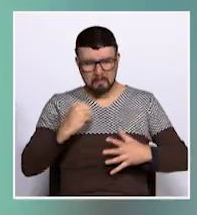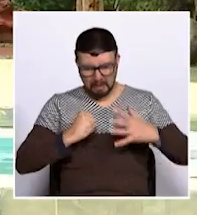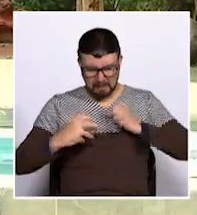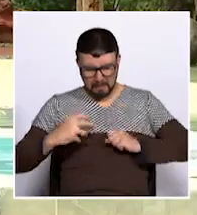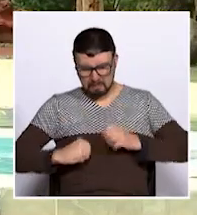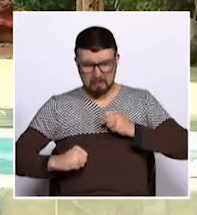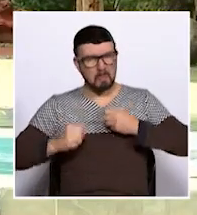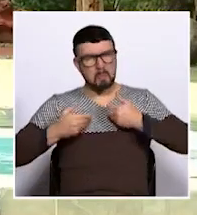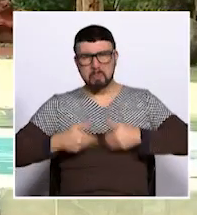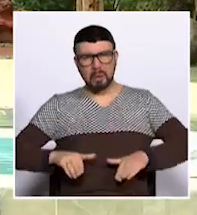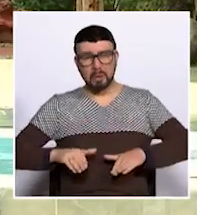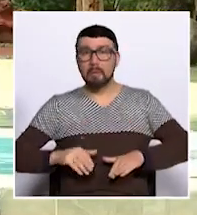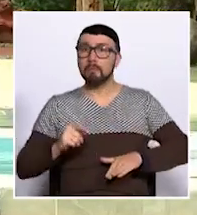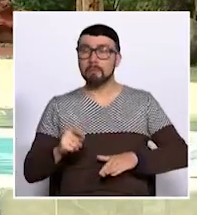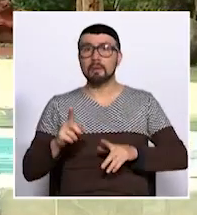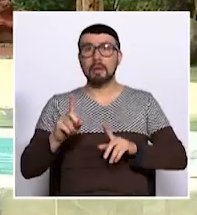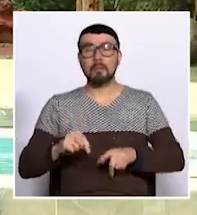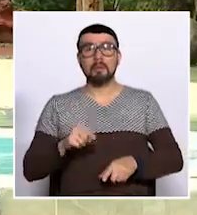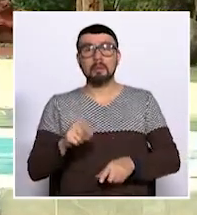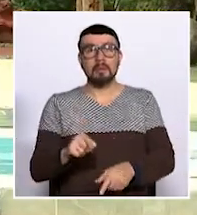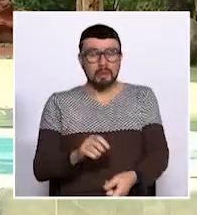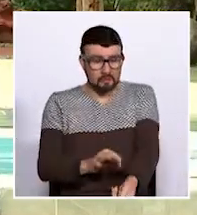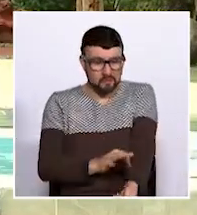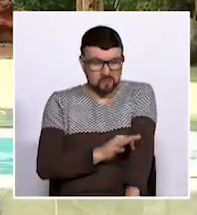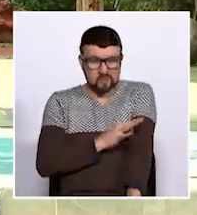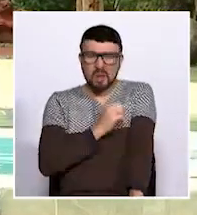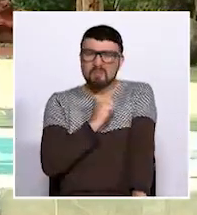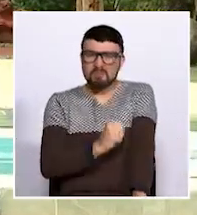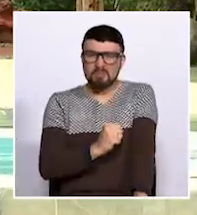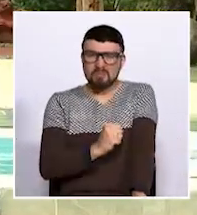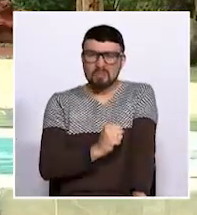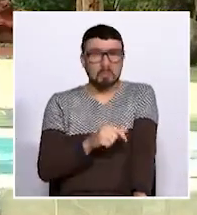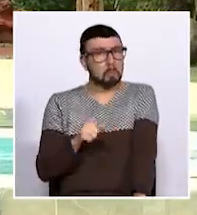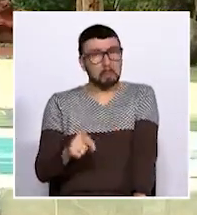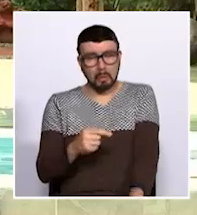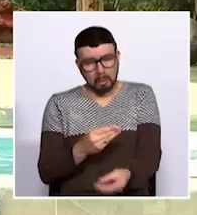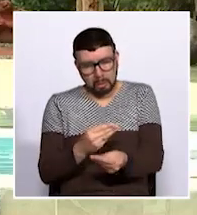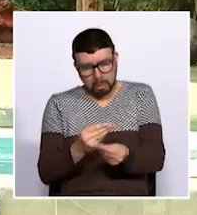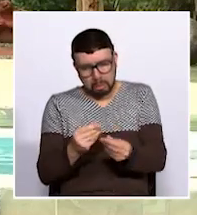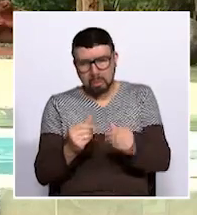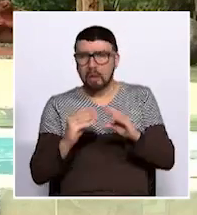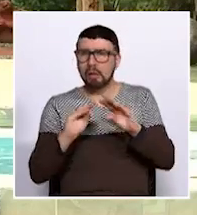metales pesados, bajaba la aterosclerosis, que es disminución de esa placa